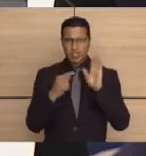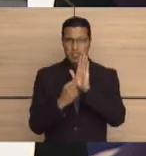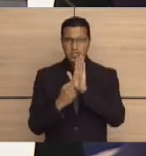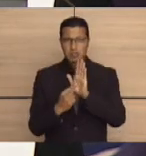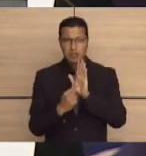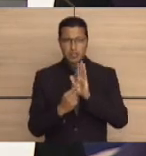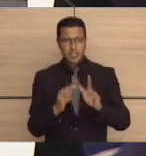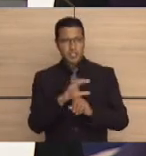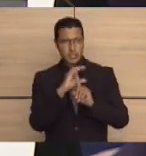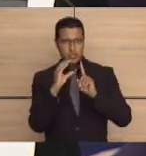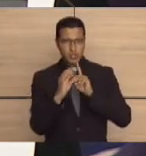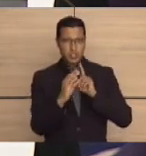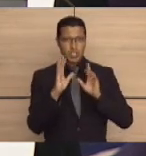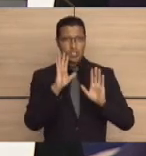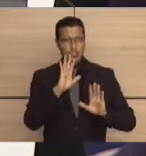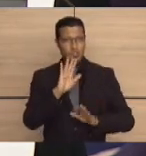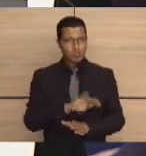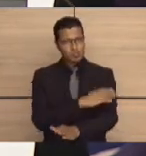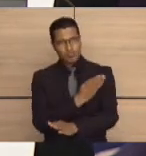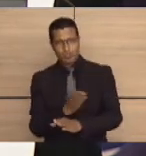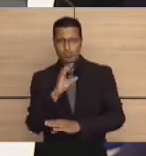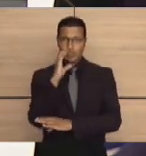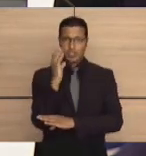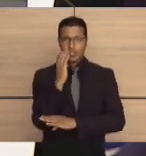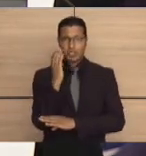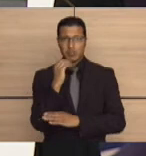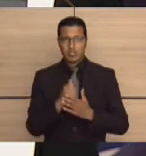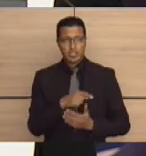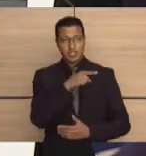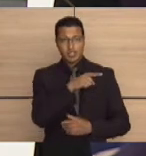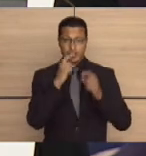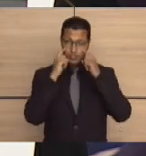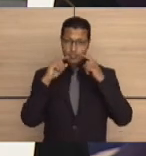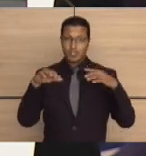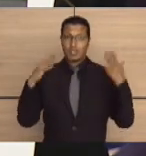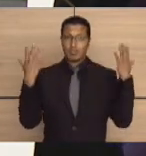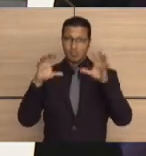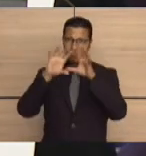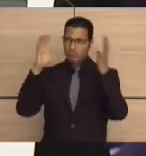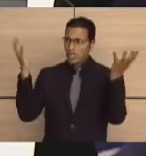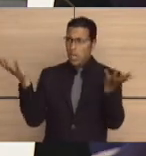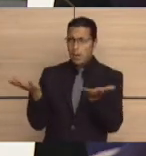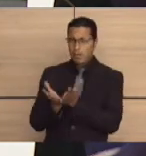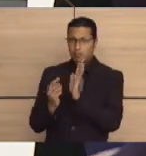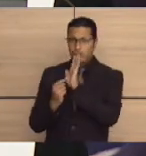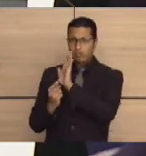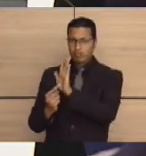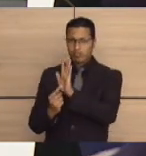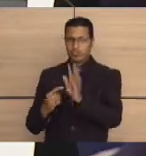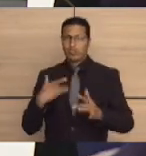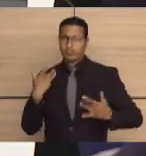la música folclórica colombiana. Ella es bastante reconocida mundialmente como un referente de